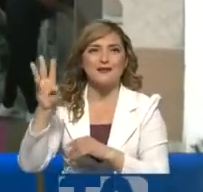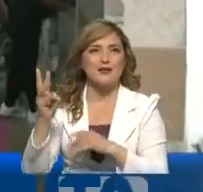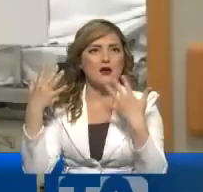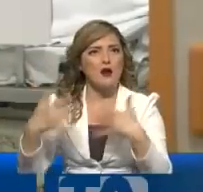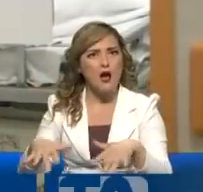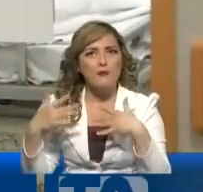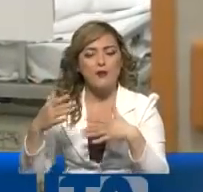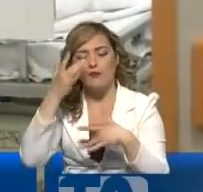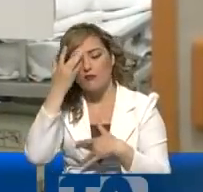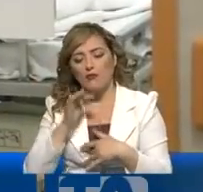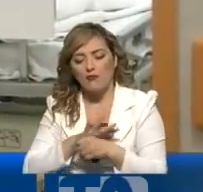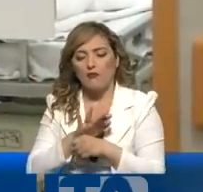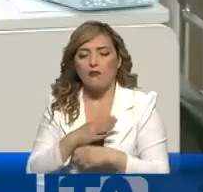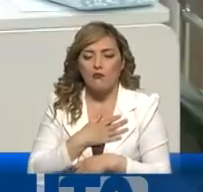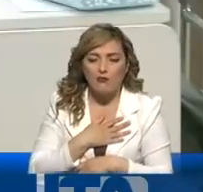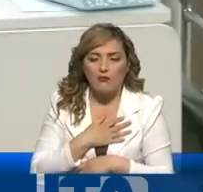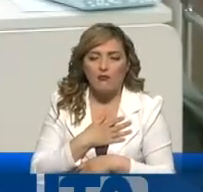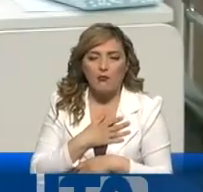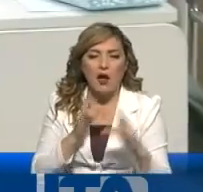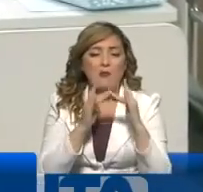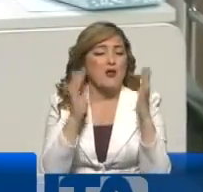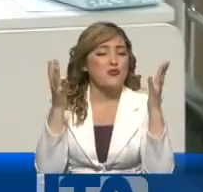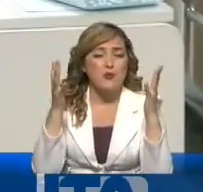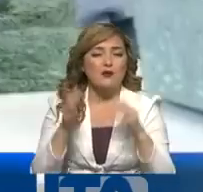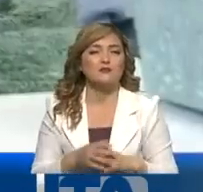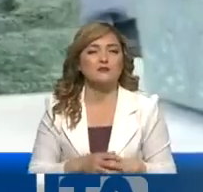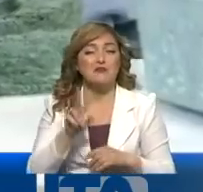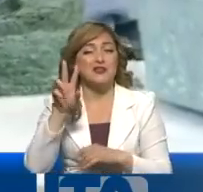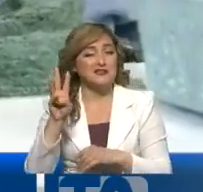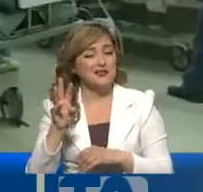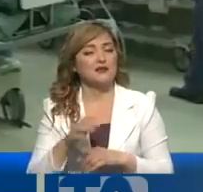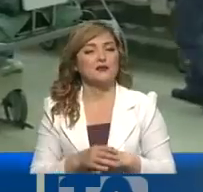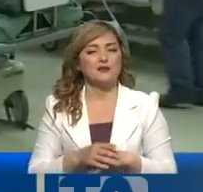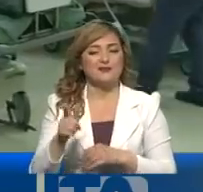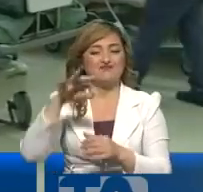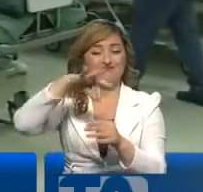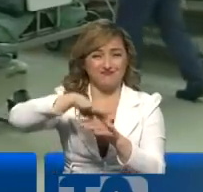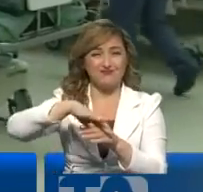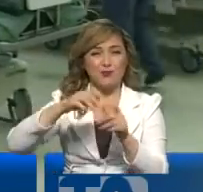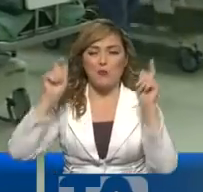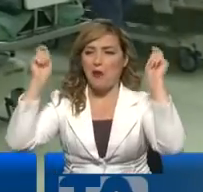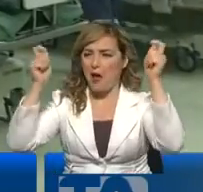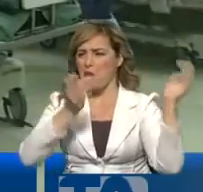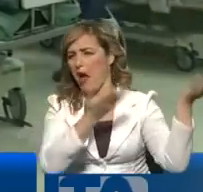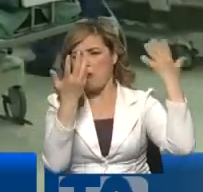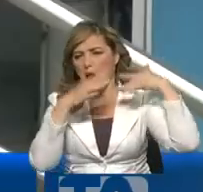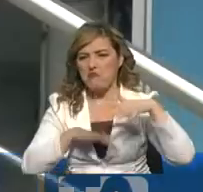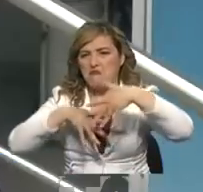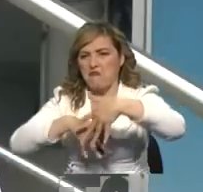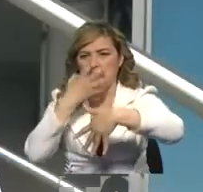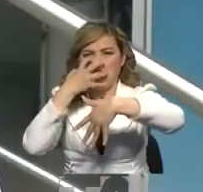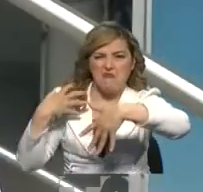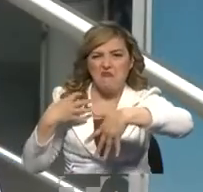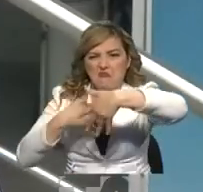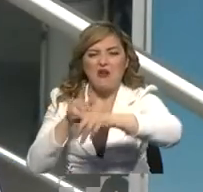intensivos y que la inconducta de la ciudadanía por las elecciones empieza a pasar factura a los hospitales de la ciudad. Todo